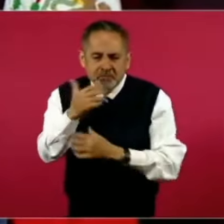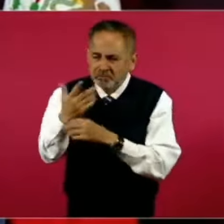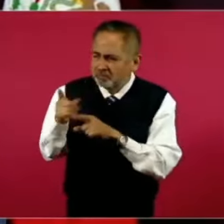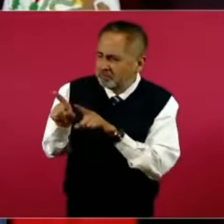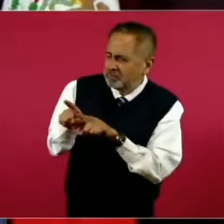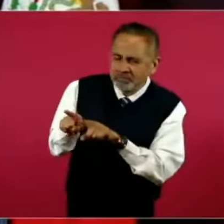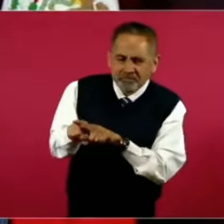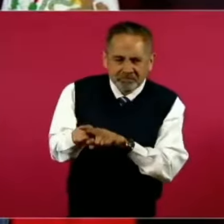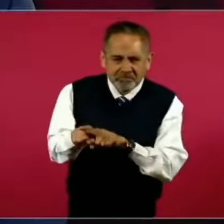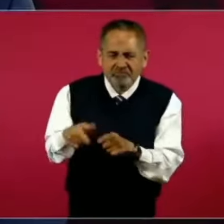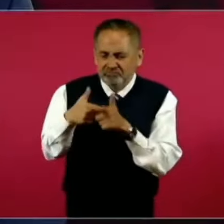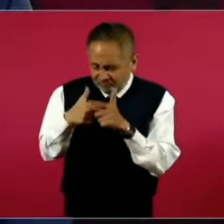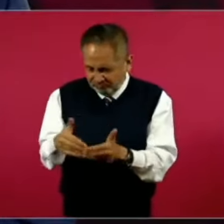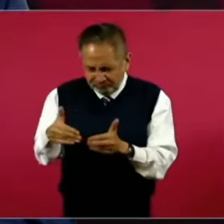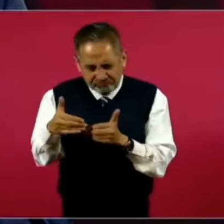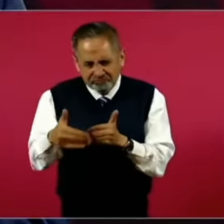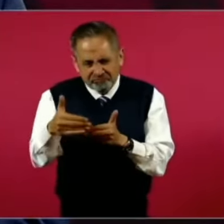y se va a seguir